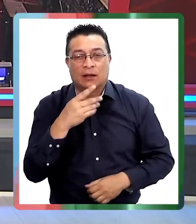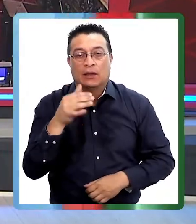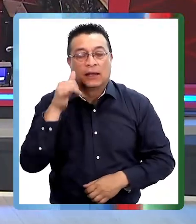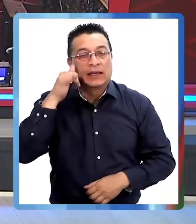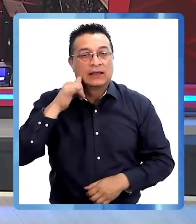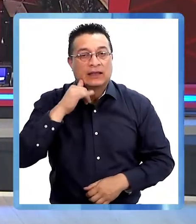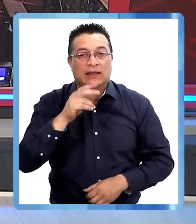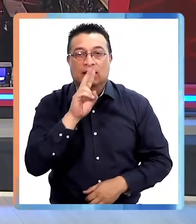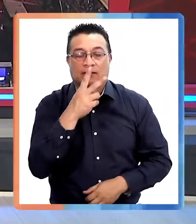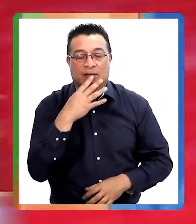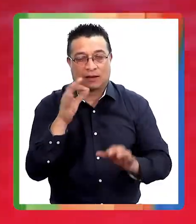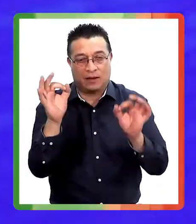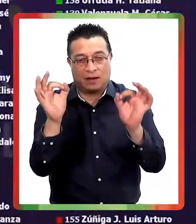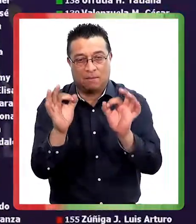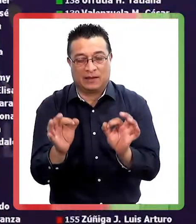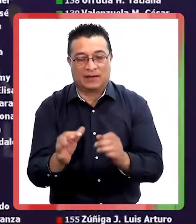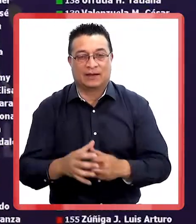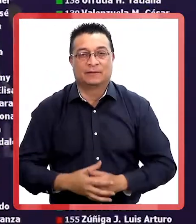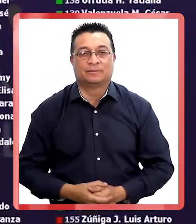nos explica.